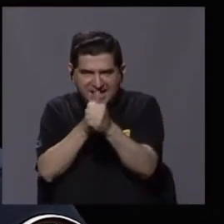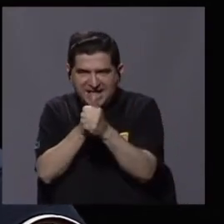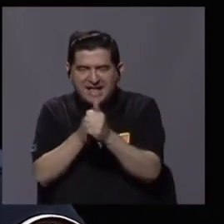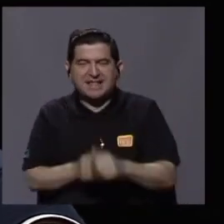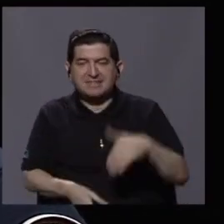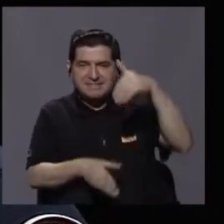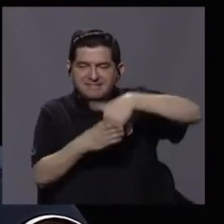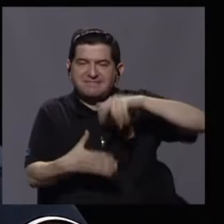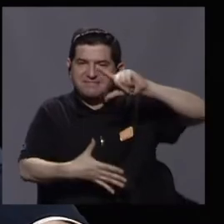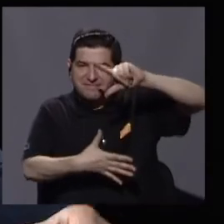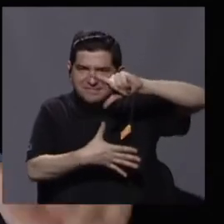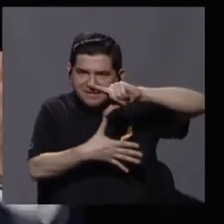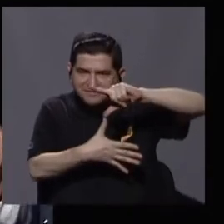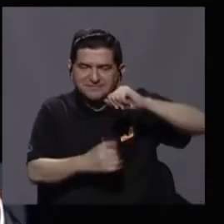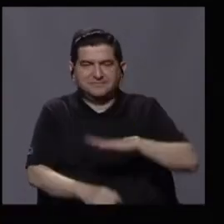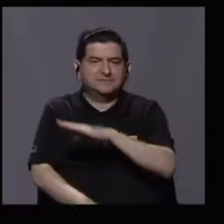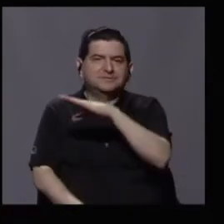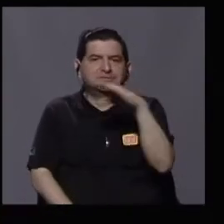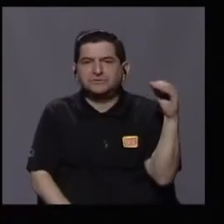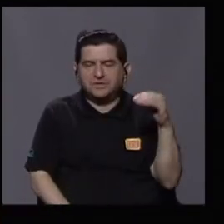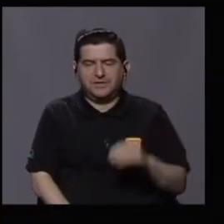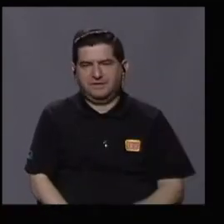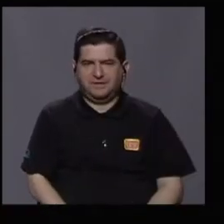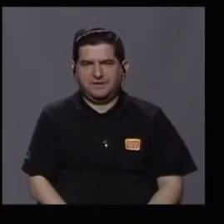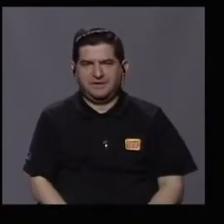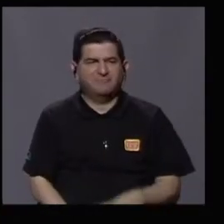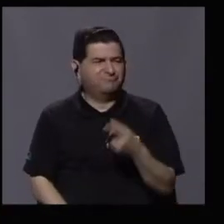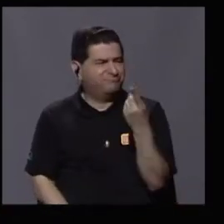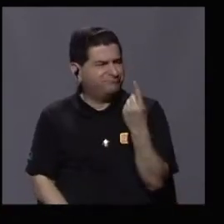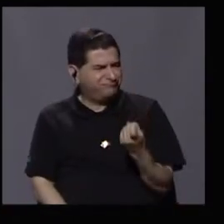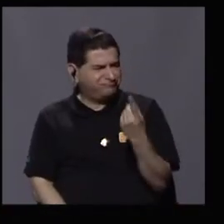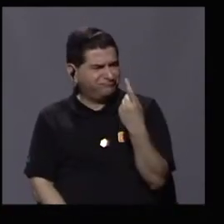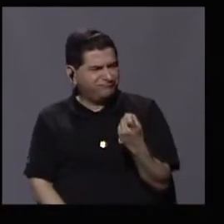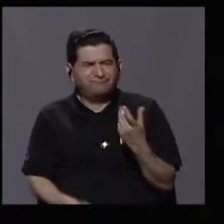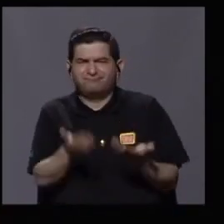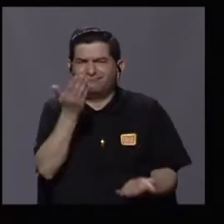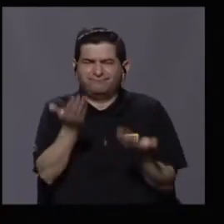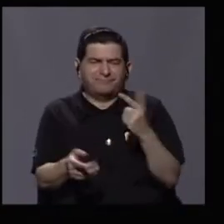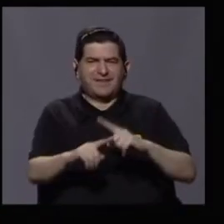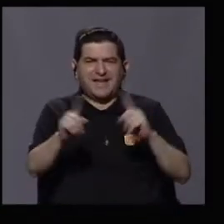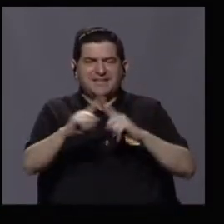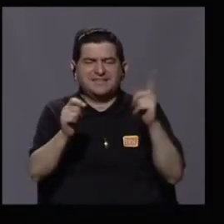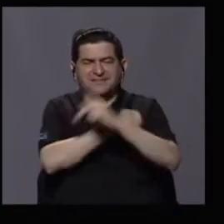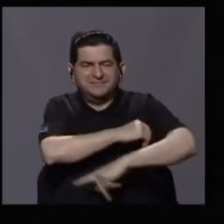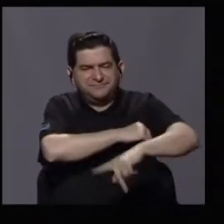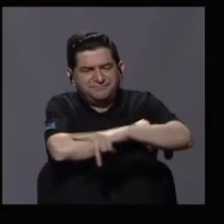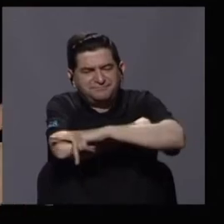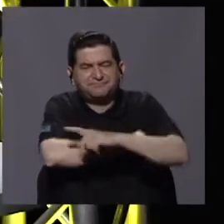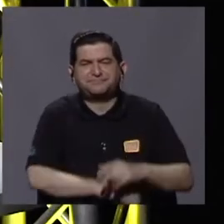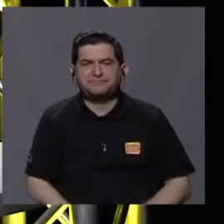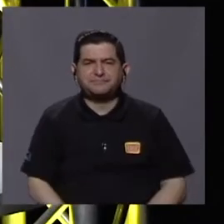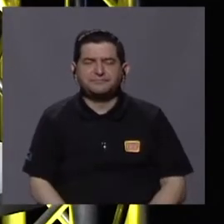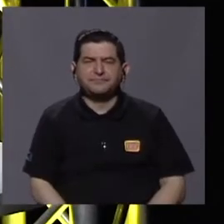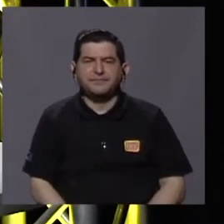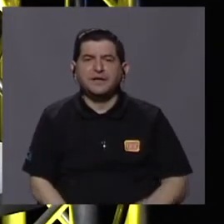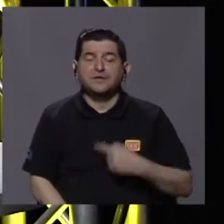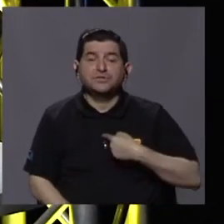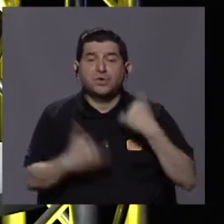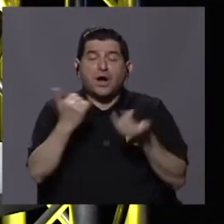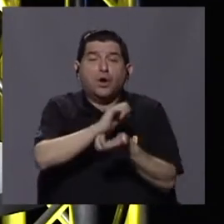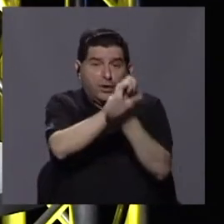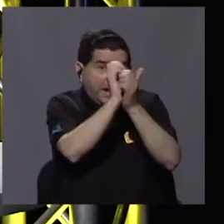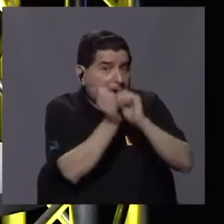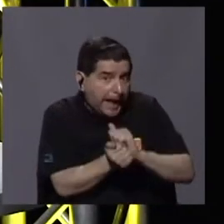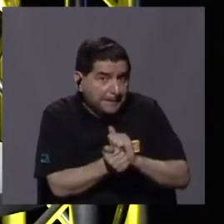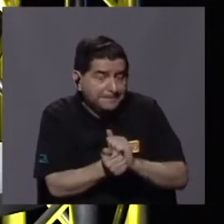américa latina y por supuesto cómo están en ausencia de repente en muchos de nuestros países don julio doy el salto ahora